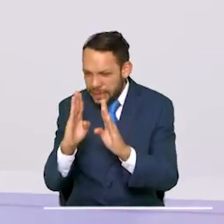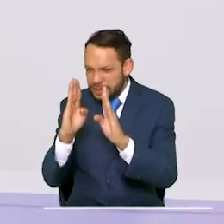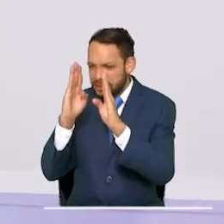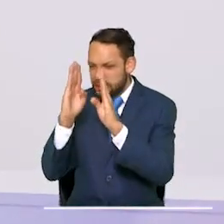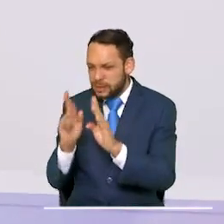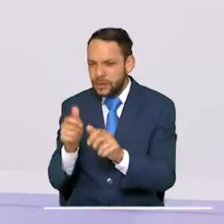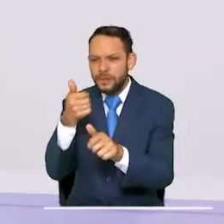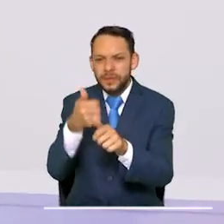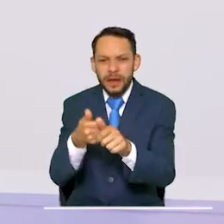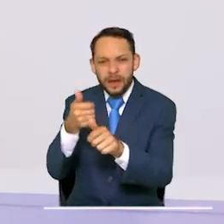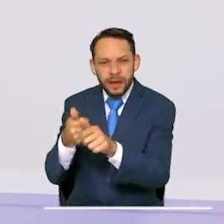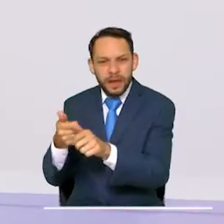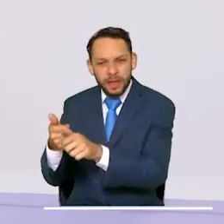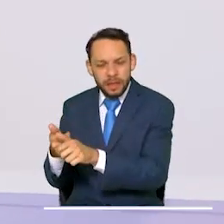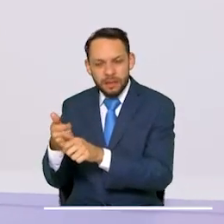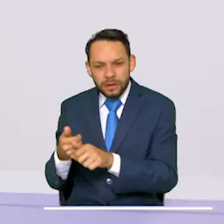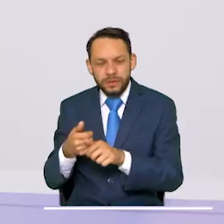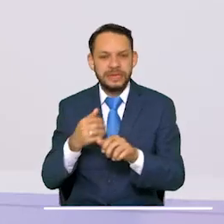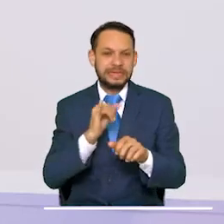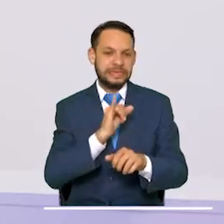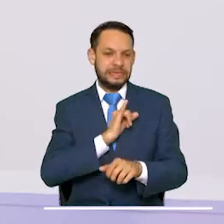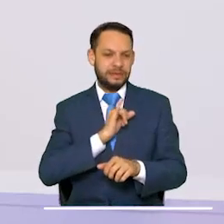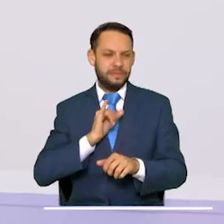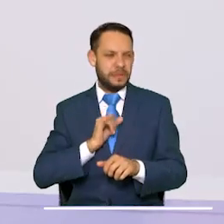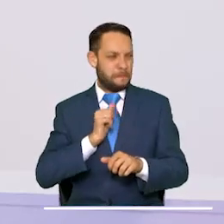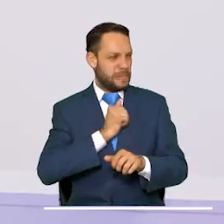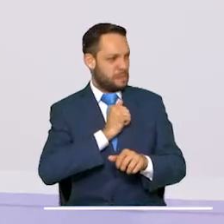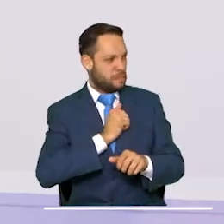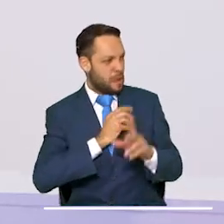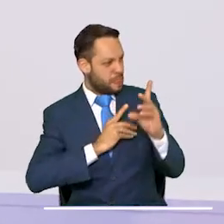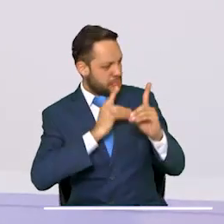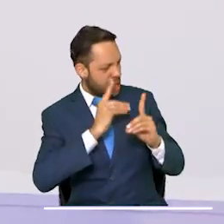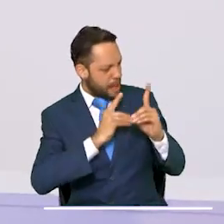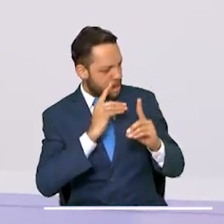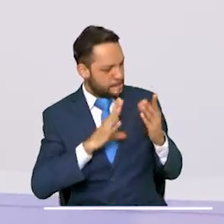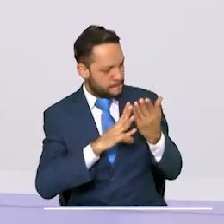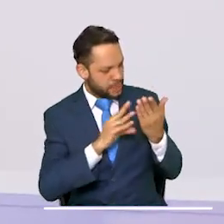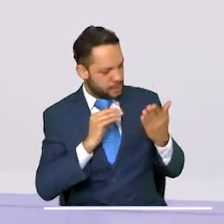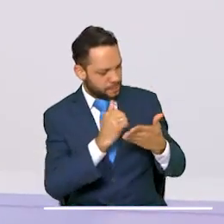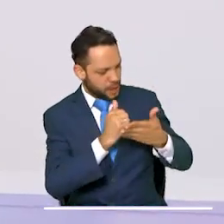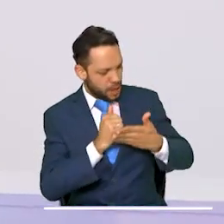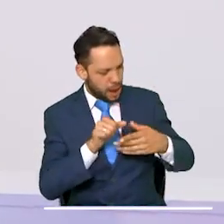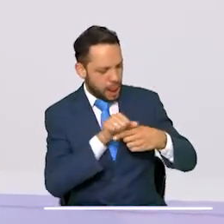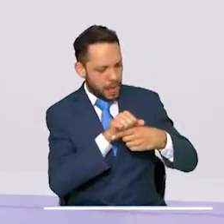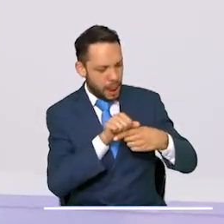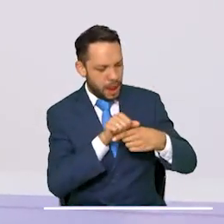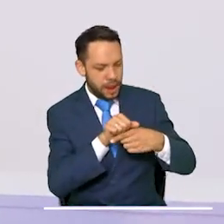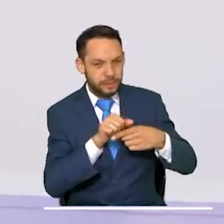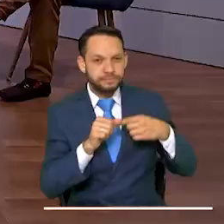de cuál es el mejor producto, la mejor extracción, la mejor presentación y la mejor concentración.